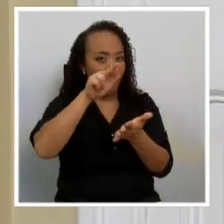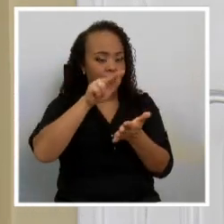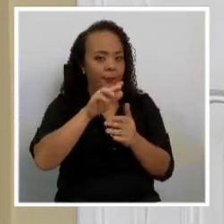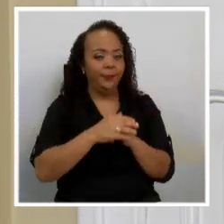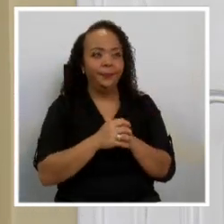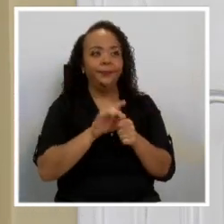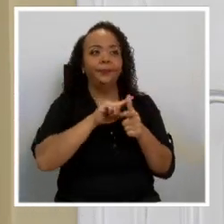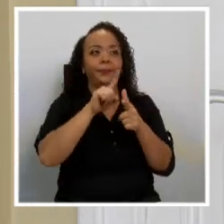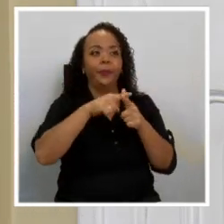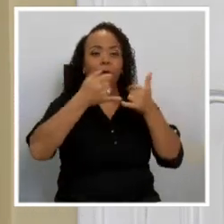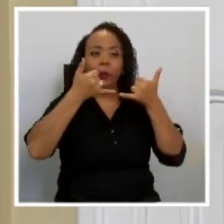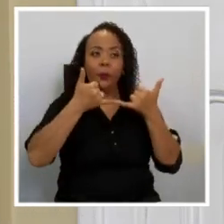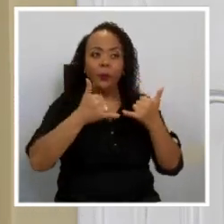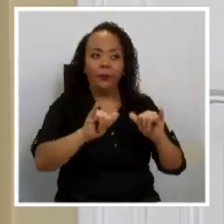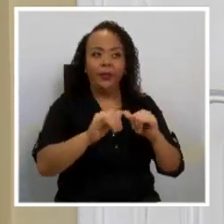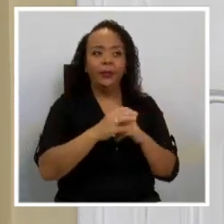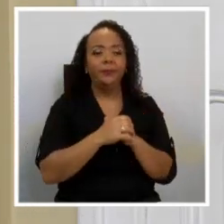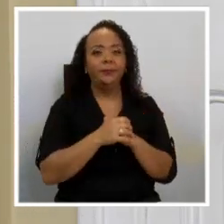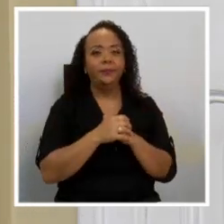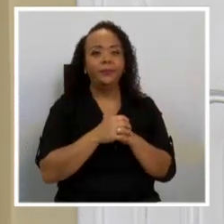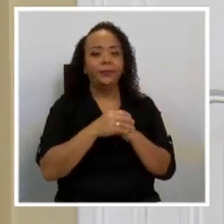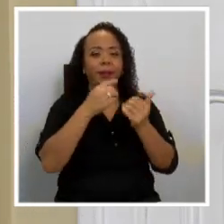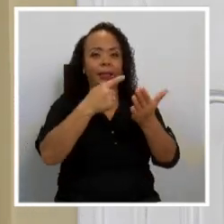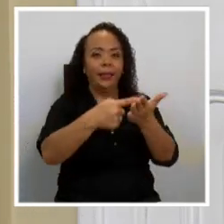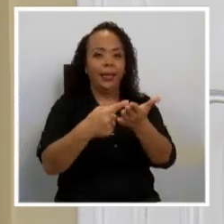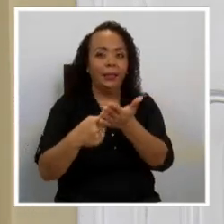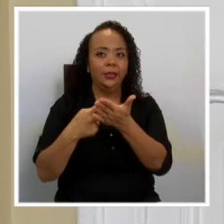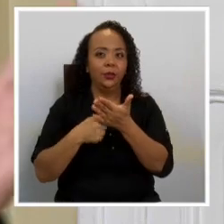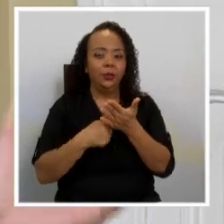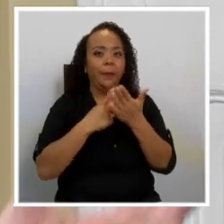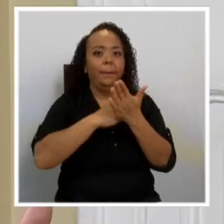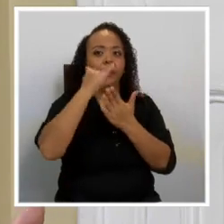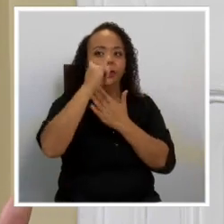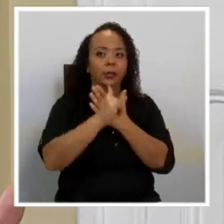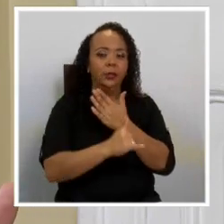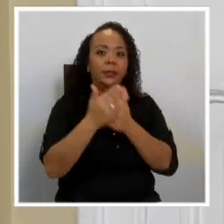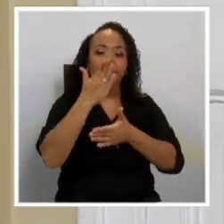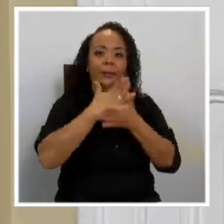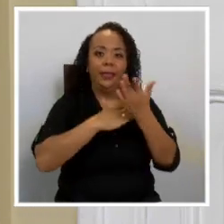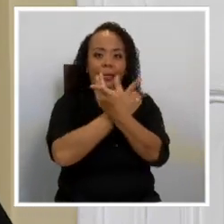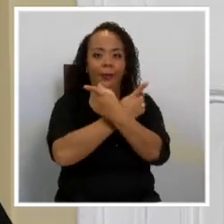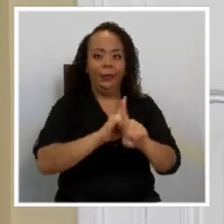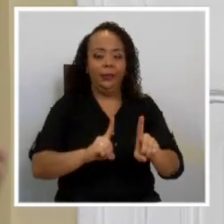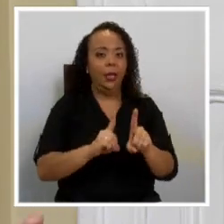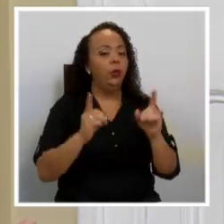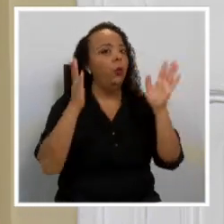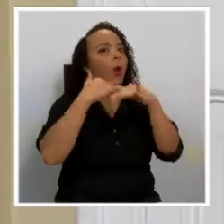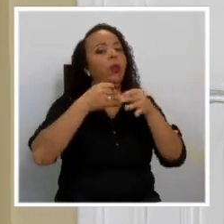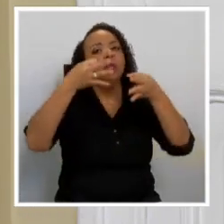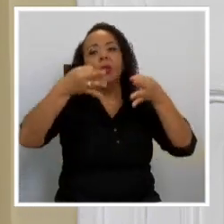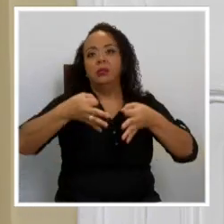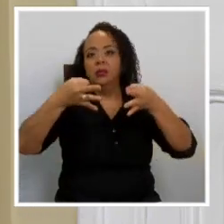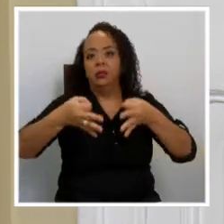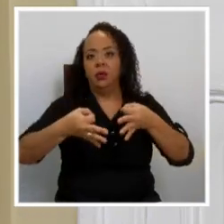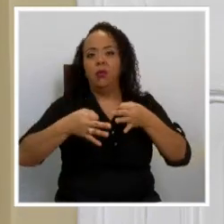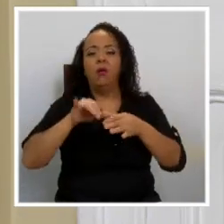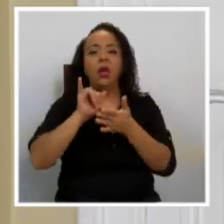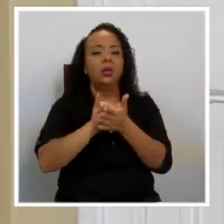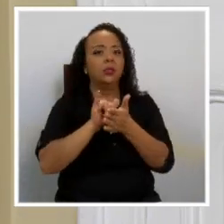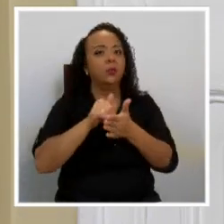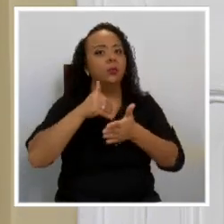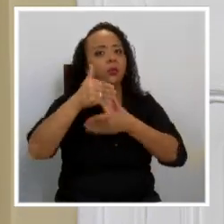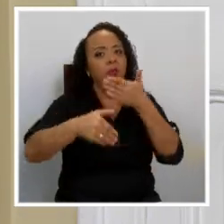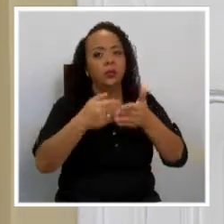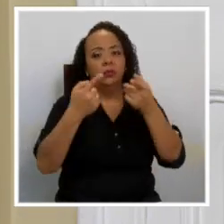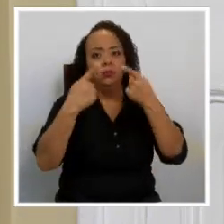Entonces, todavía, digamos, el que se discuta los proyectos es parte de la democracia, no hay una decisión tomada, es un proceso que se